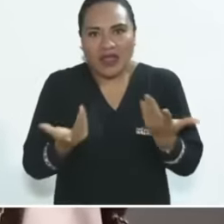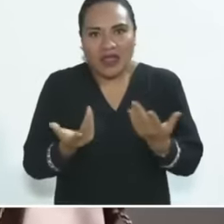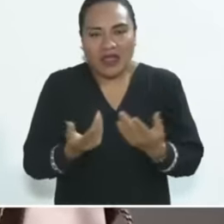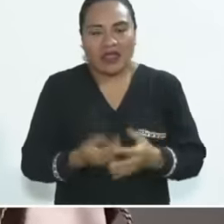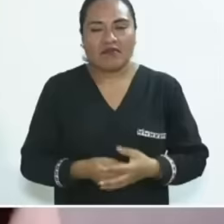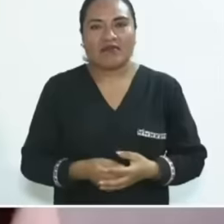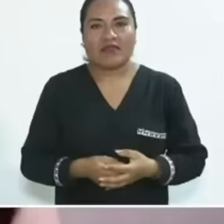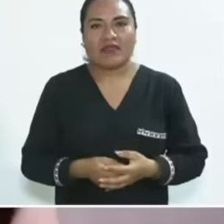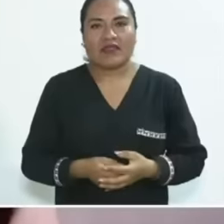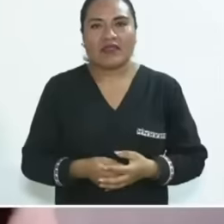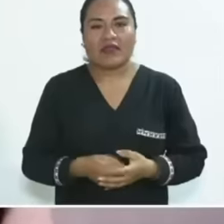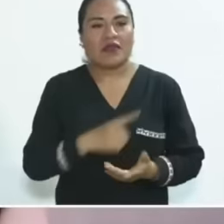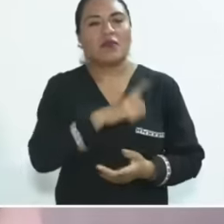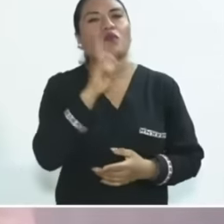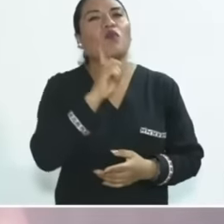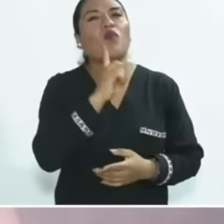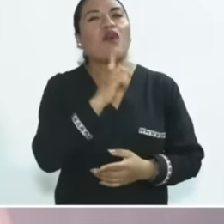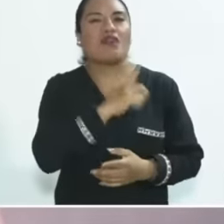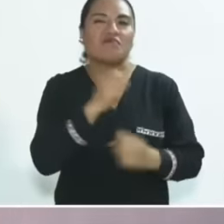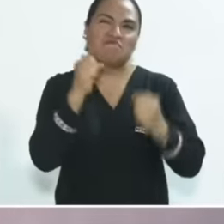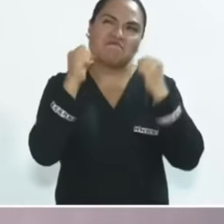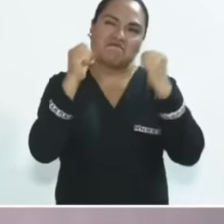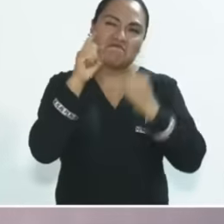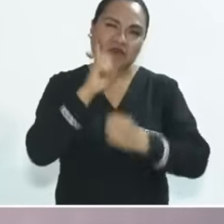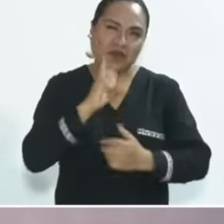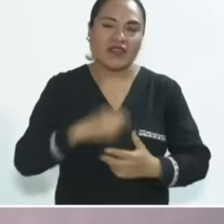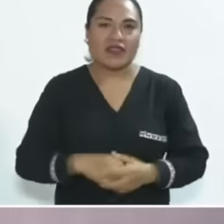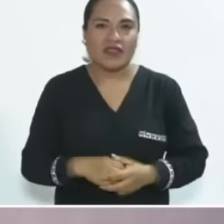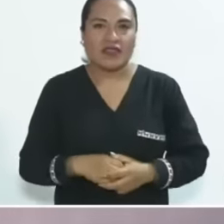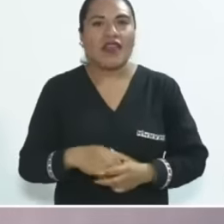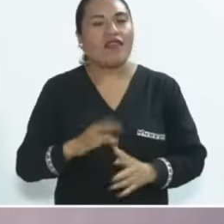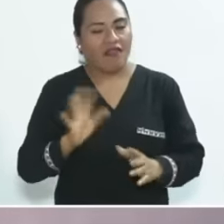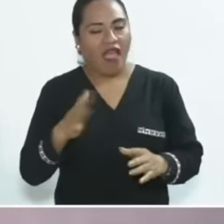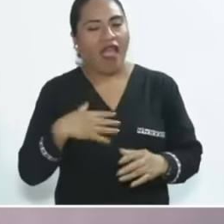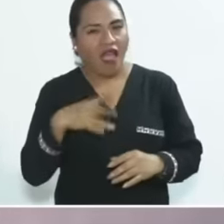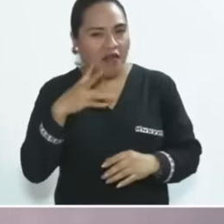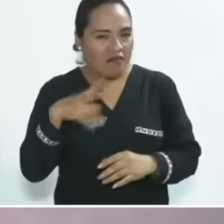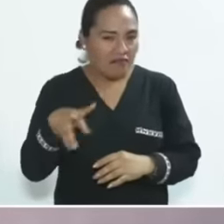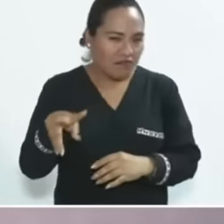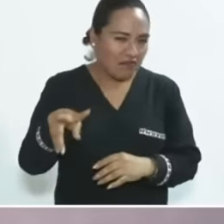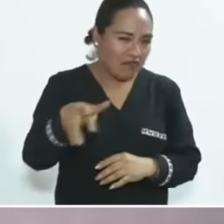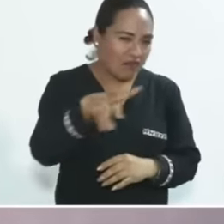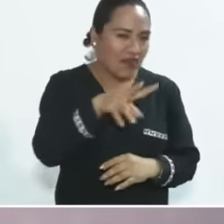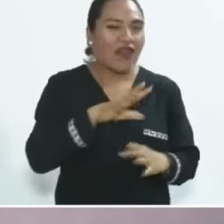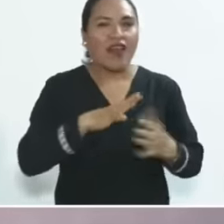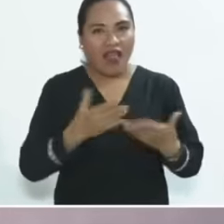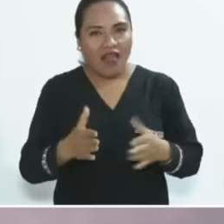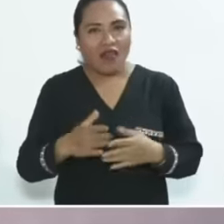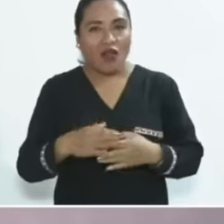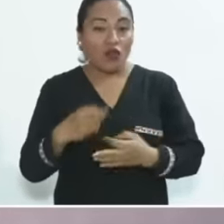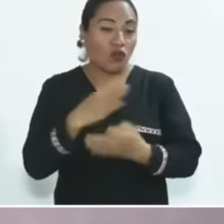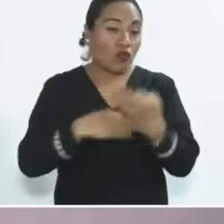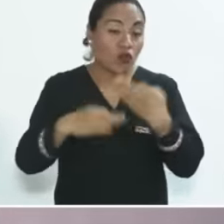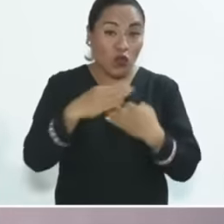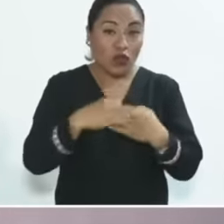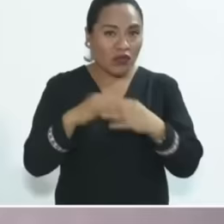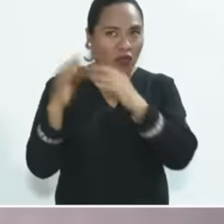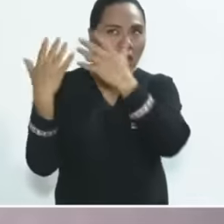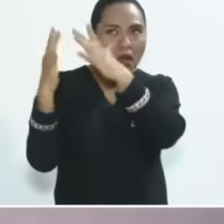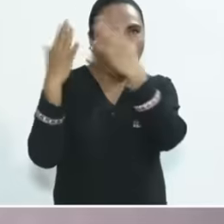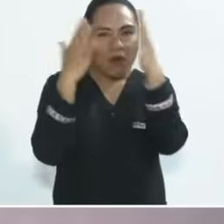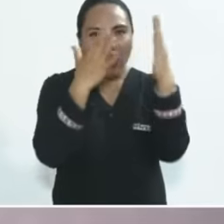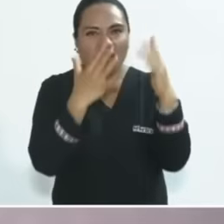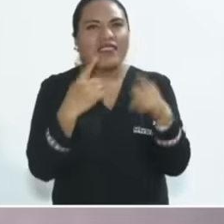Ya me di cuenta que aplauden todos y todas, pero aplauden más